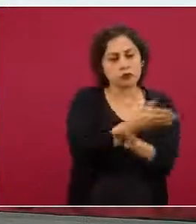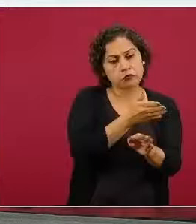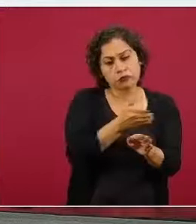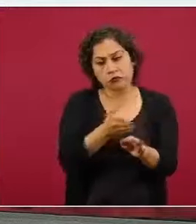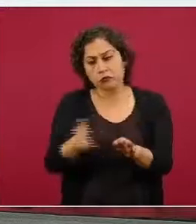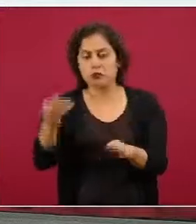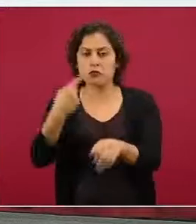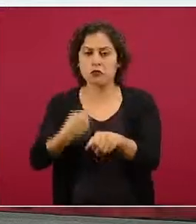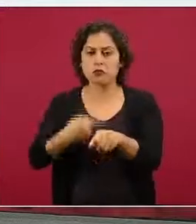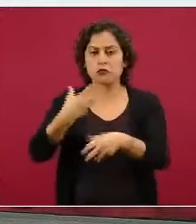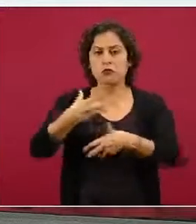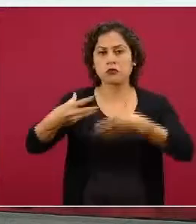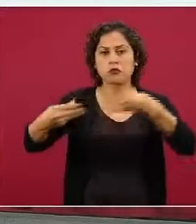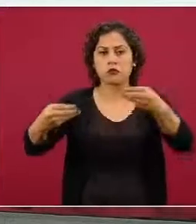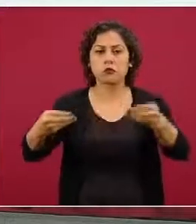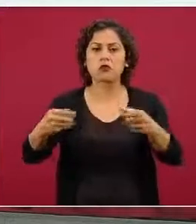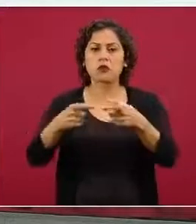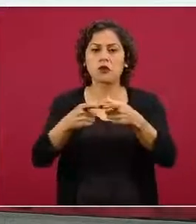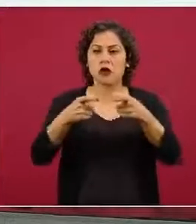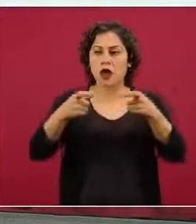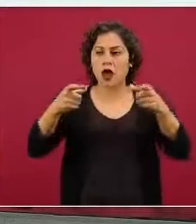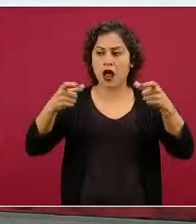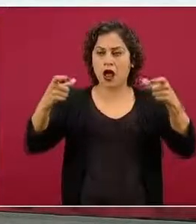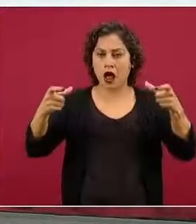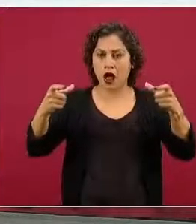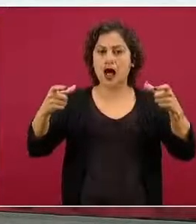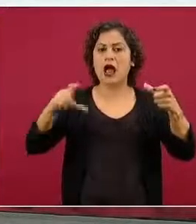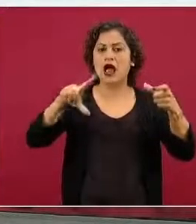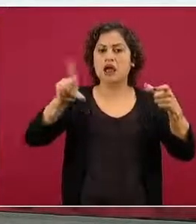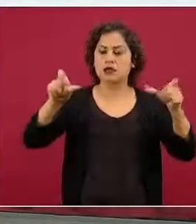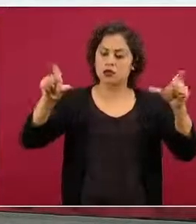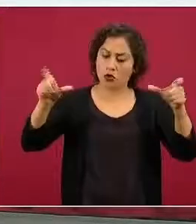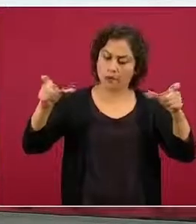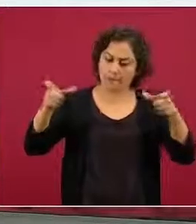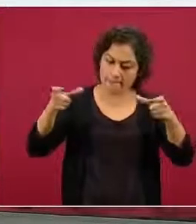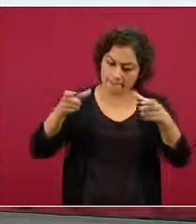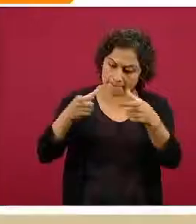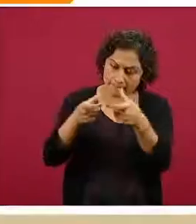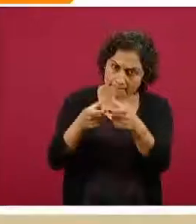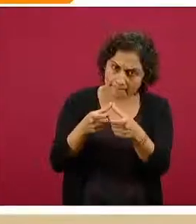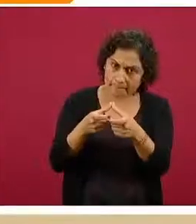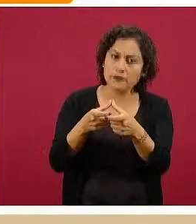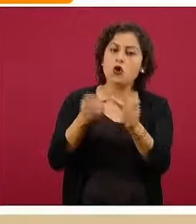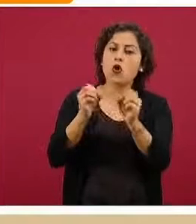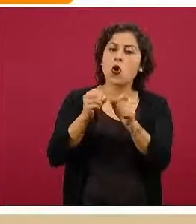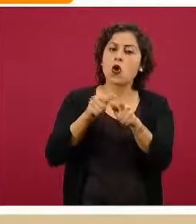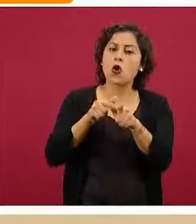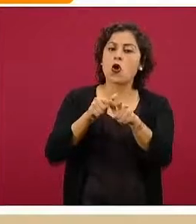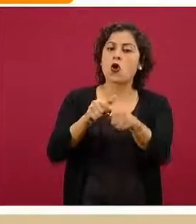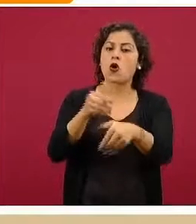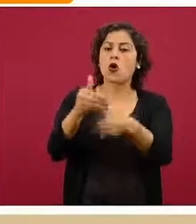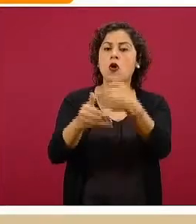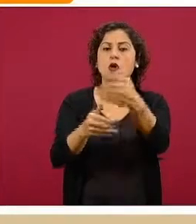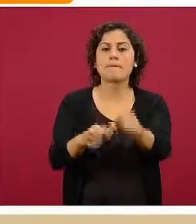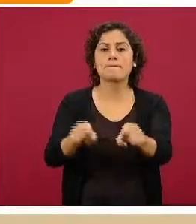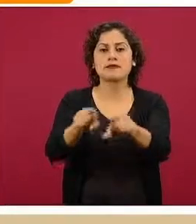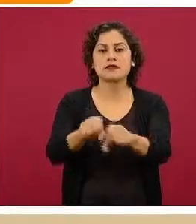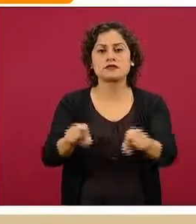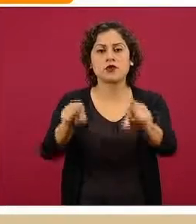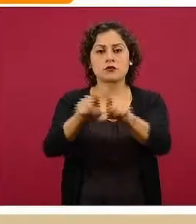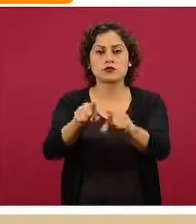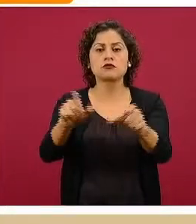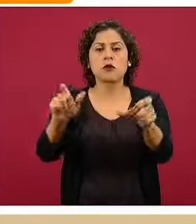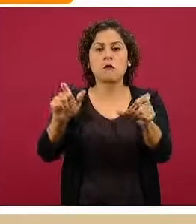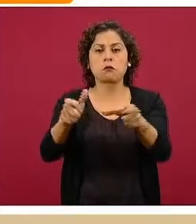ido creciendo desde su inicio y después en una meseta importante con reducciones en la